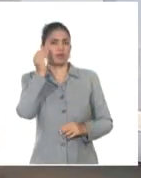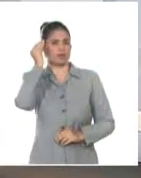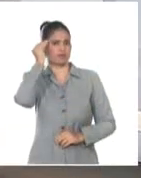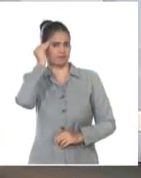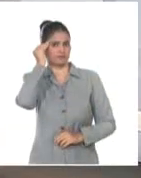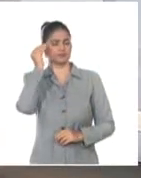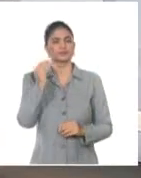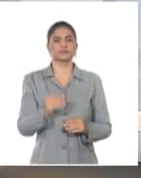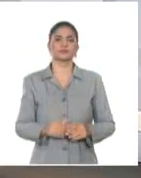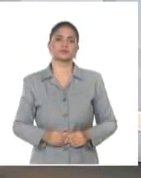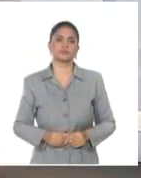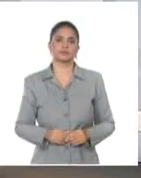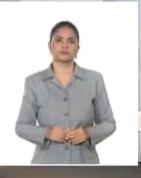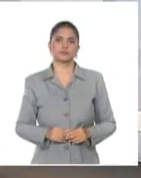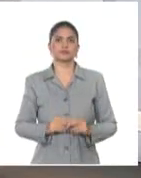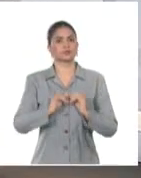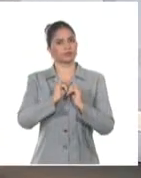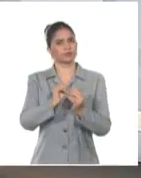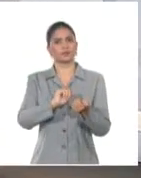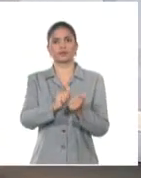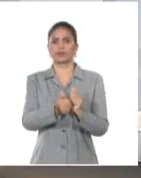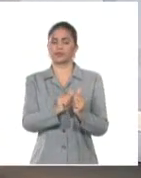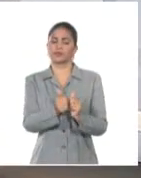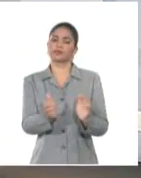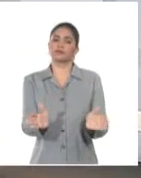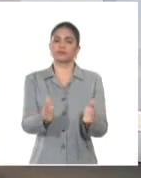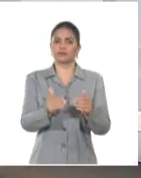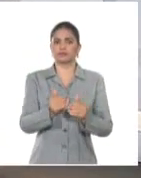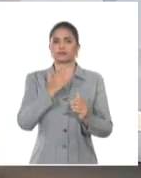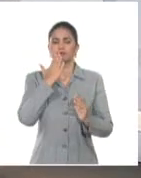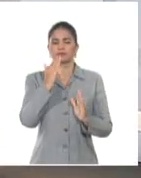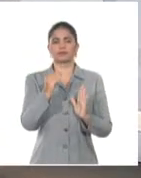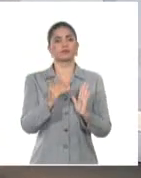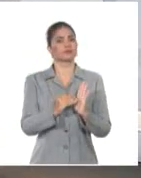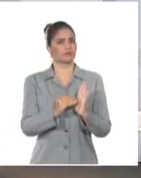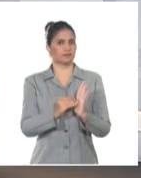Así le ponemos punto final a los deportes en esta jornada. Tenga usted muy buenas tardes.